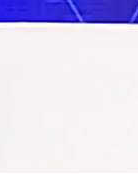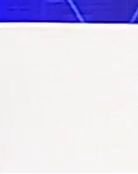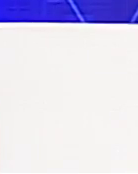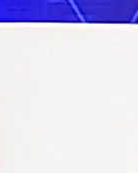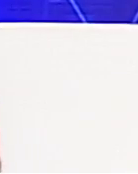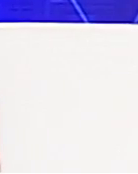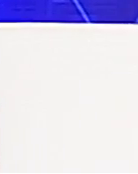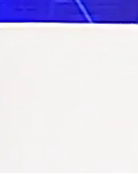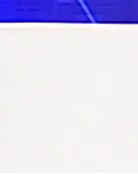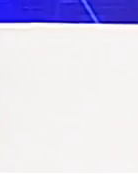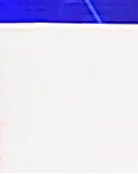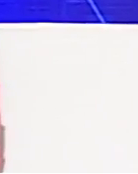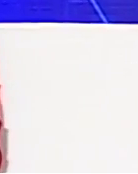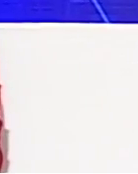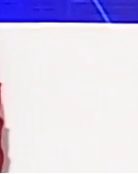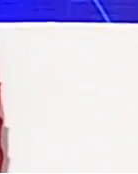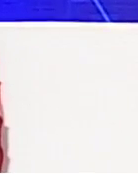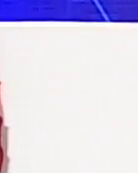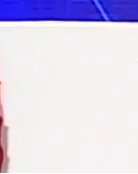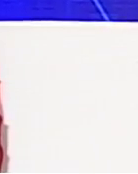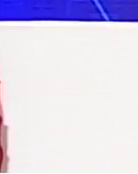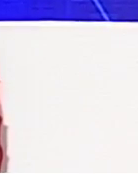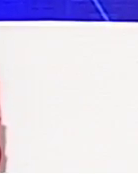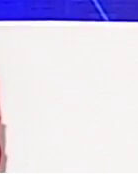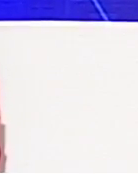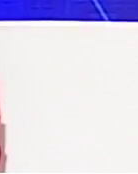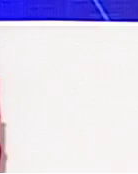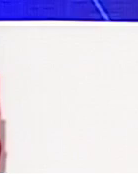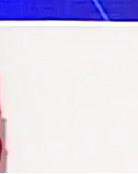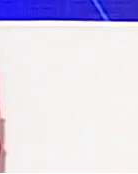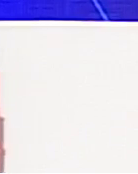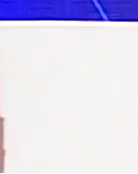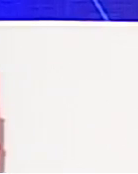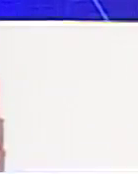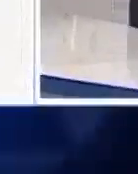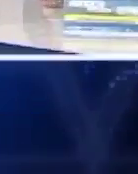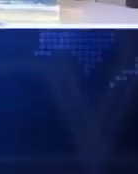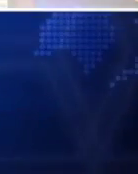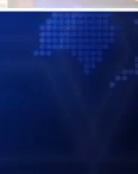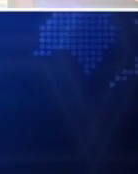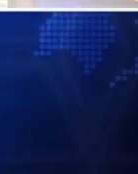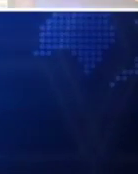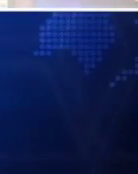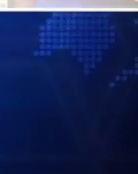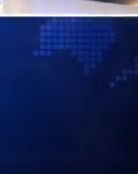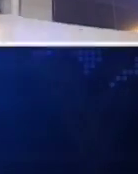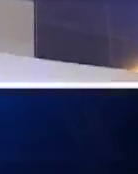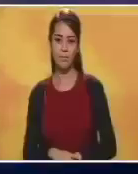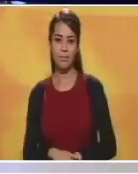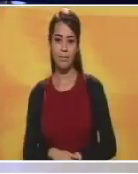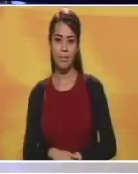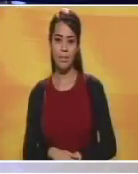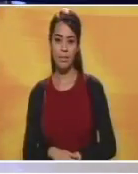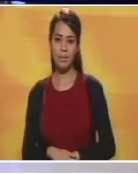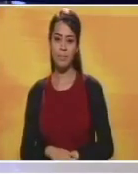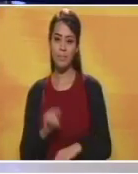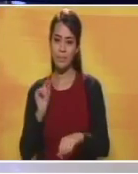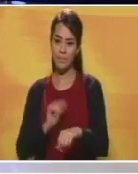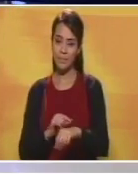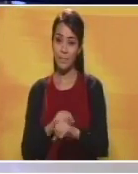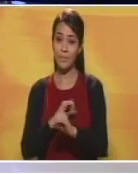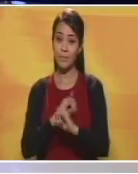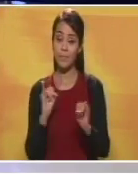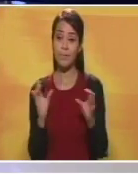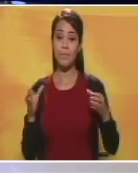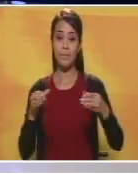PSUV. Gracias. Gracias a ustedes también por habernos acompañado. Que tengan todos muy buenas tardes. Milagros. Gracias, Andrina. Y a esta hora culminó